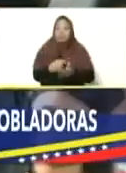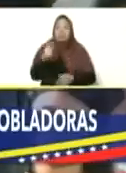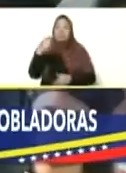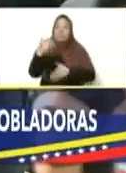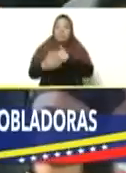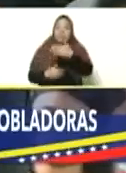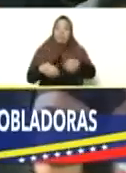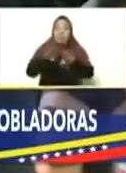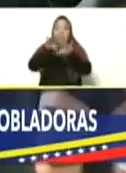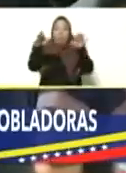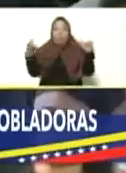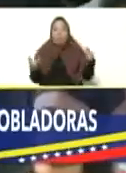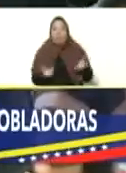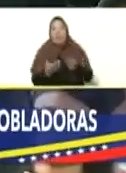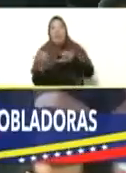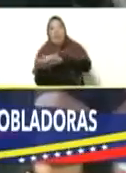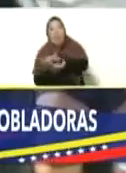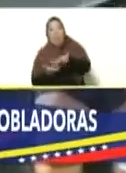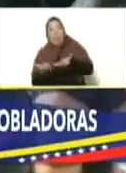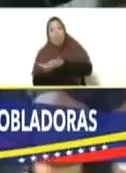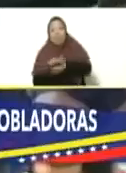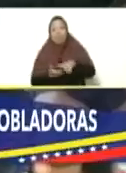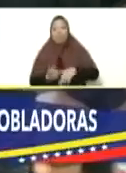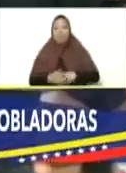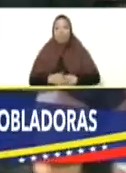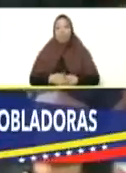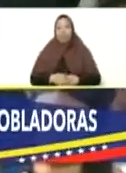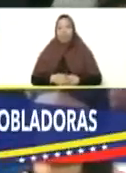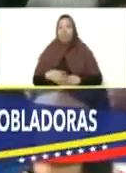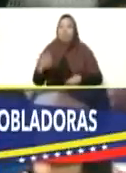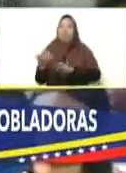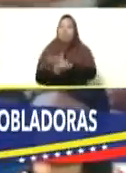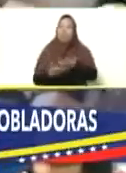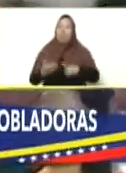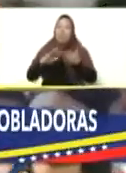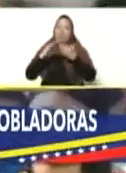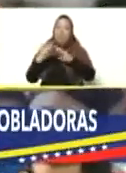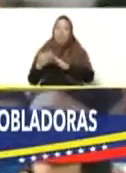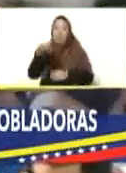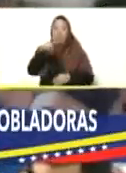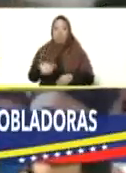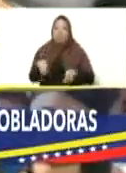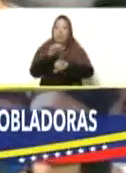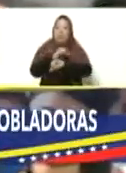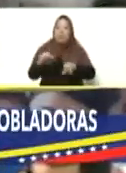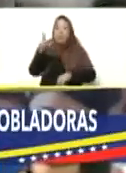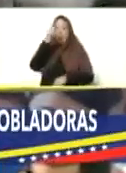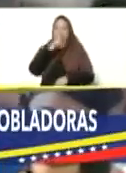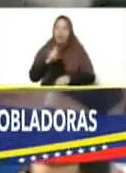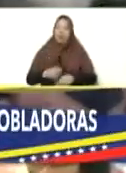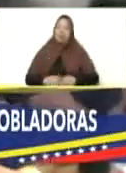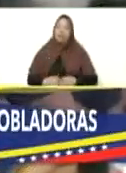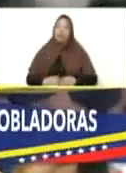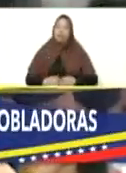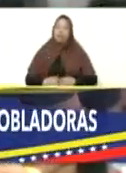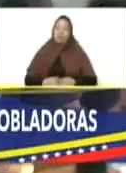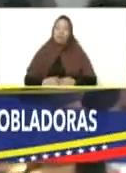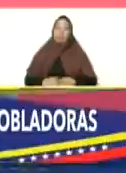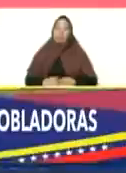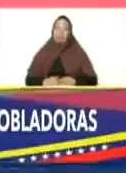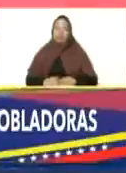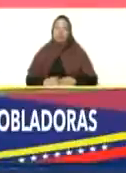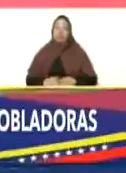va a llevar al mundo a este caos este y este colapso económico que viene a finales de este año fuerte